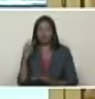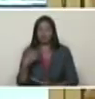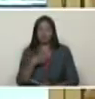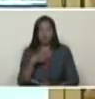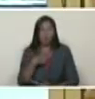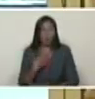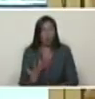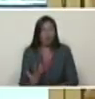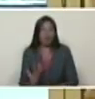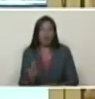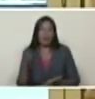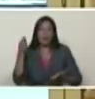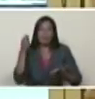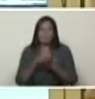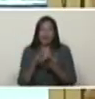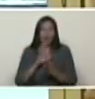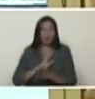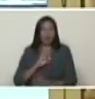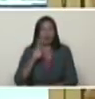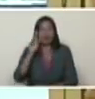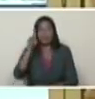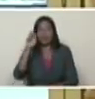que reciba un pago de PDVSA.